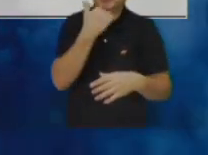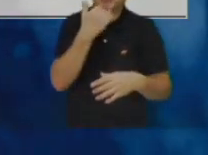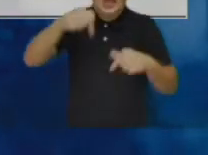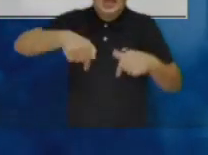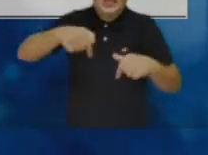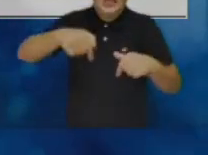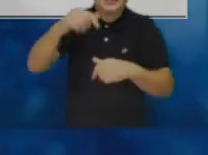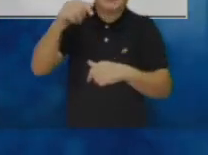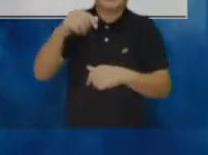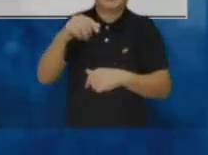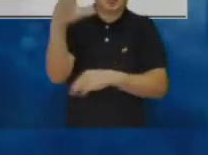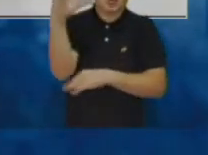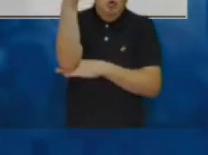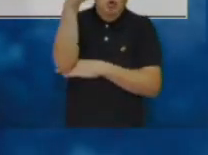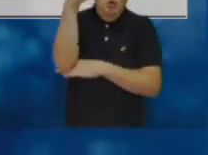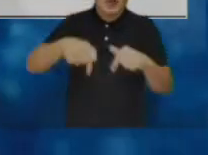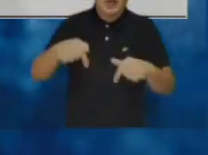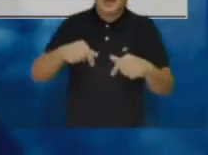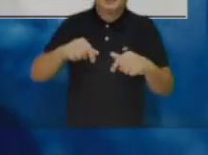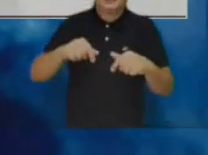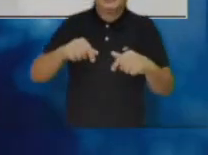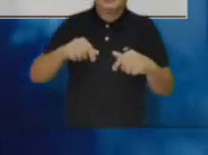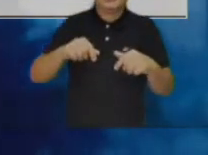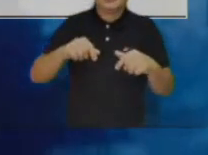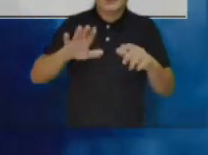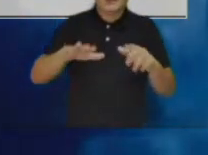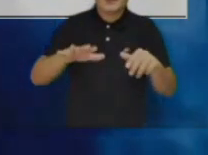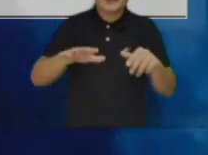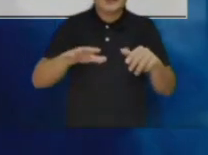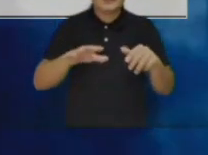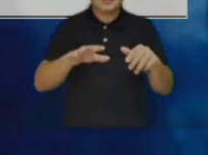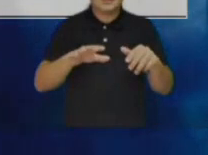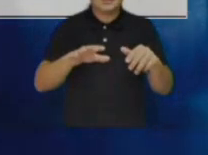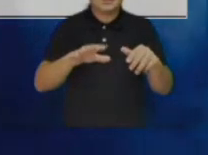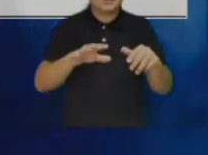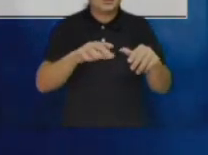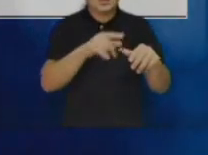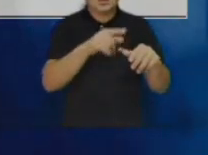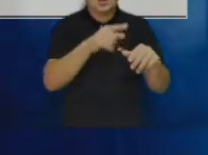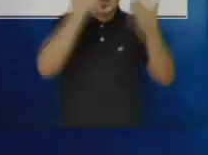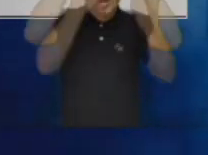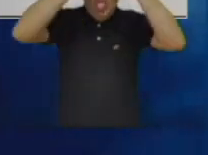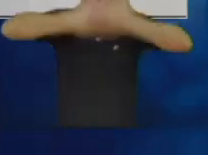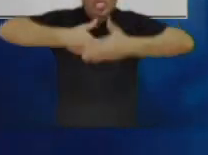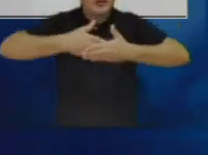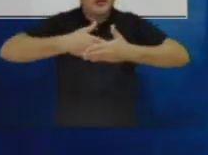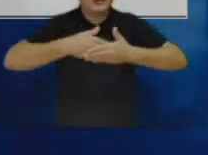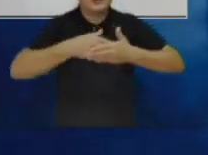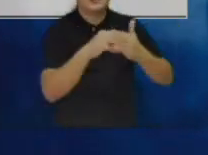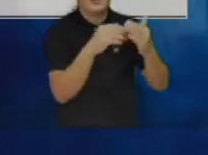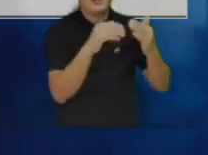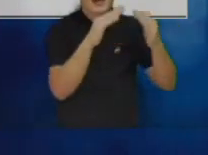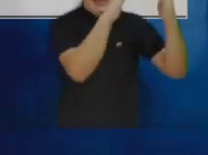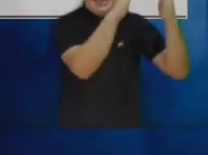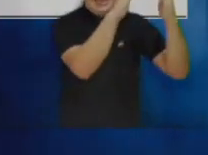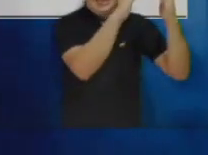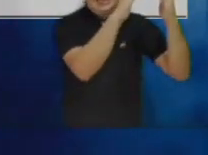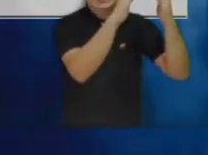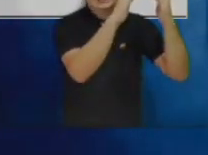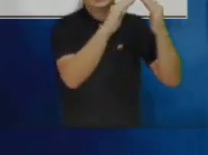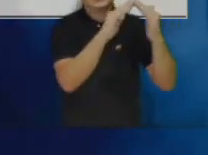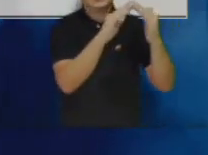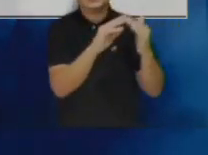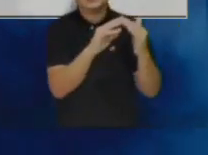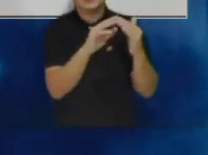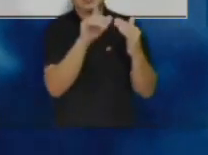de conectividad ilegal interna, o sea, dentro de los hogares, por decir algo, y que pueden